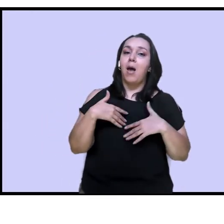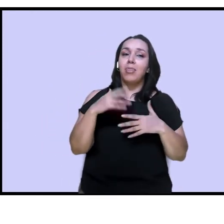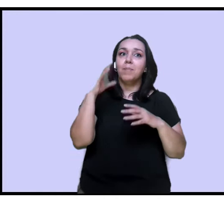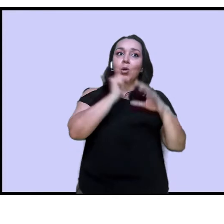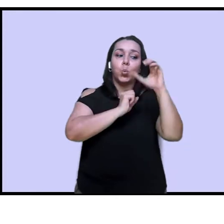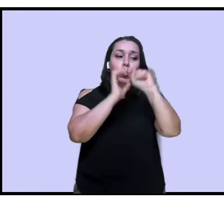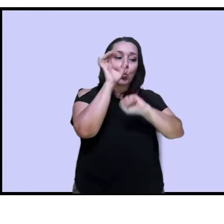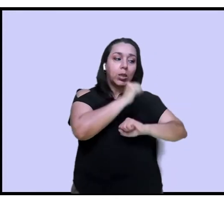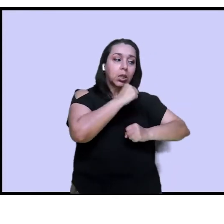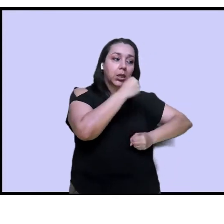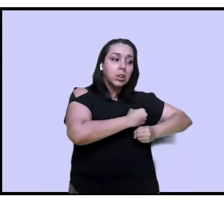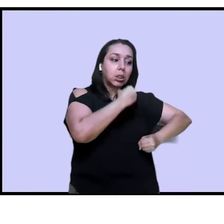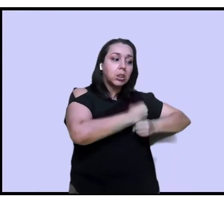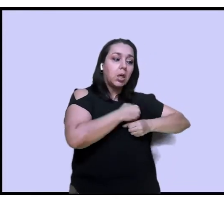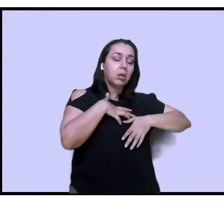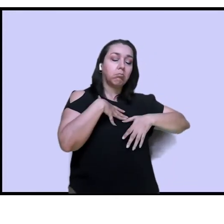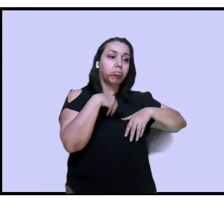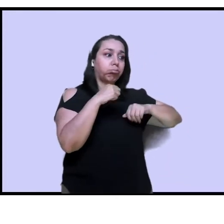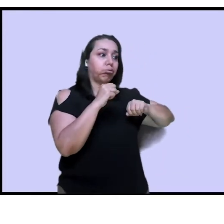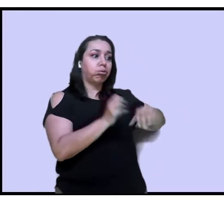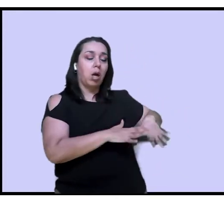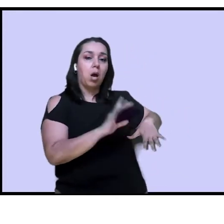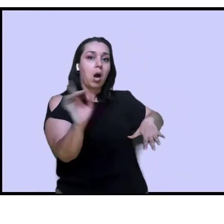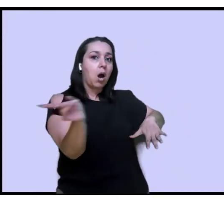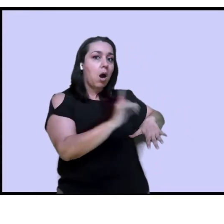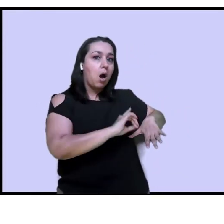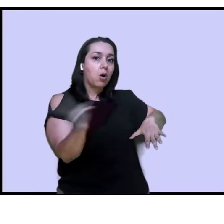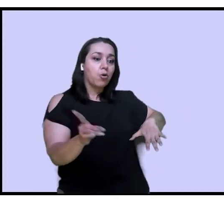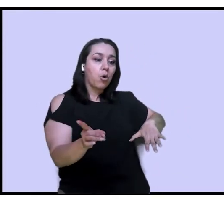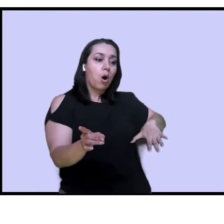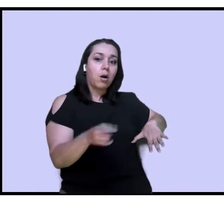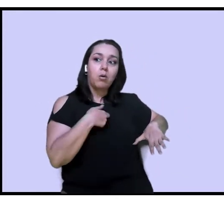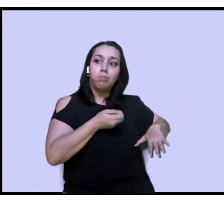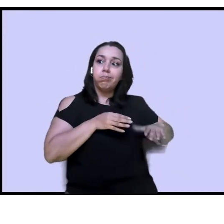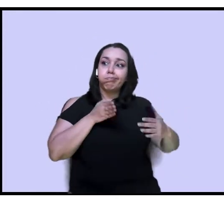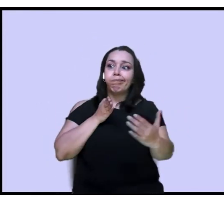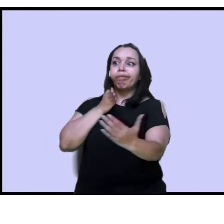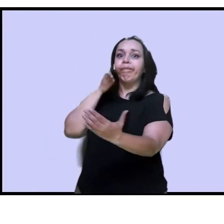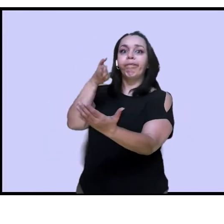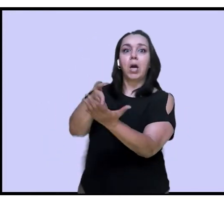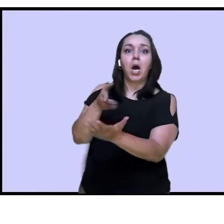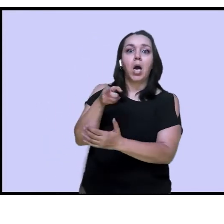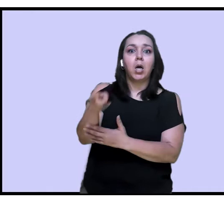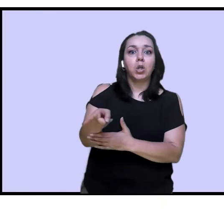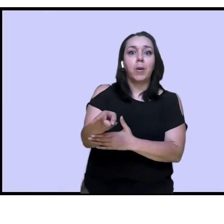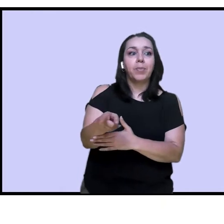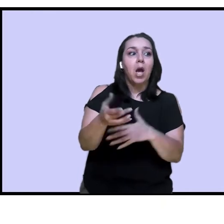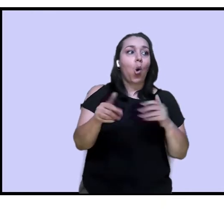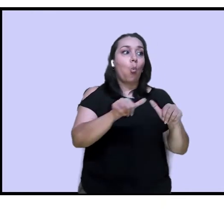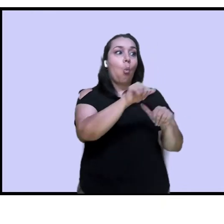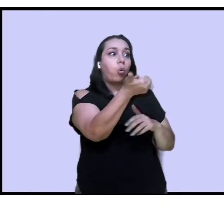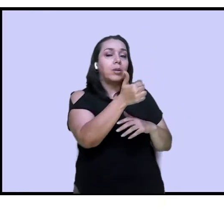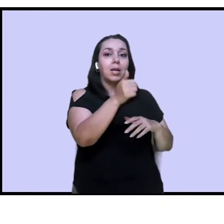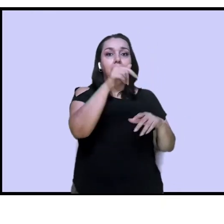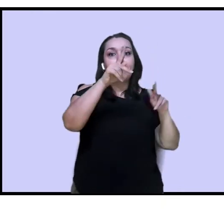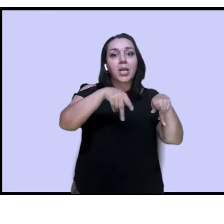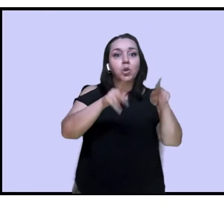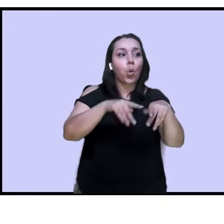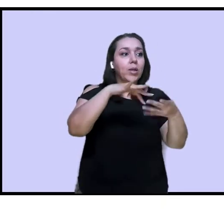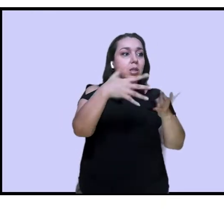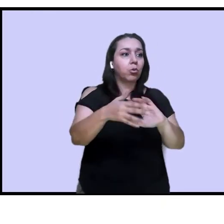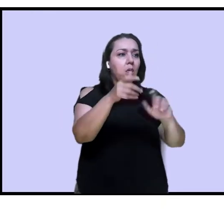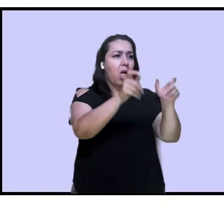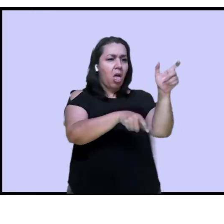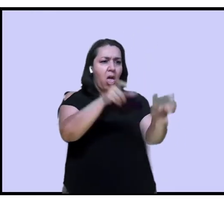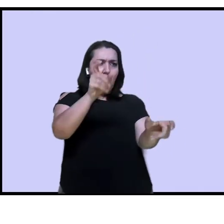mismos esos prejuicios, trabajarlos para, uno, no perpetuarlos, y dos, poder eliminarlos en las personas